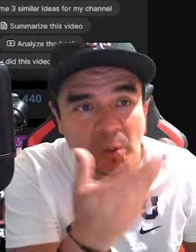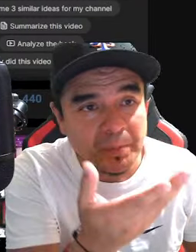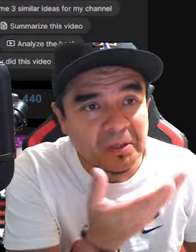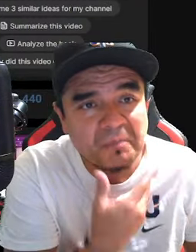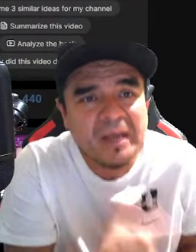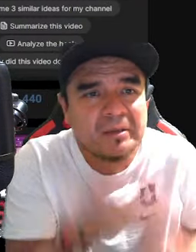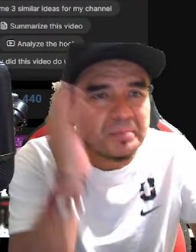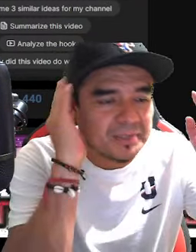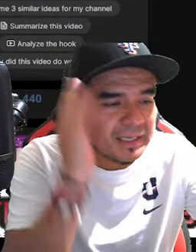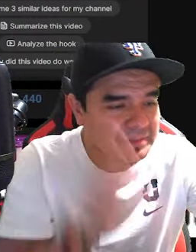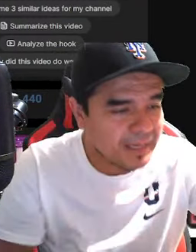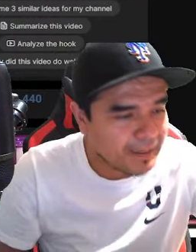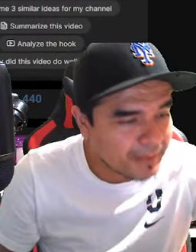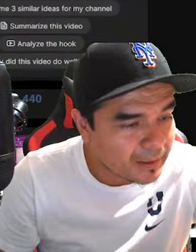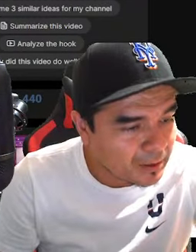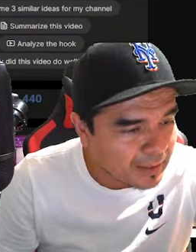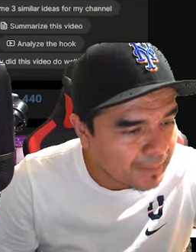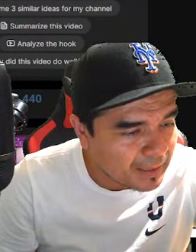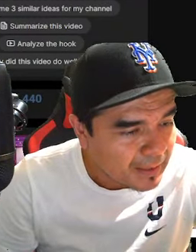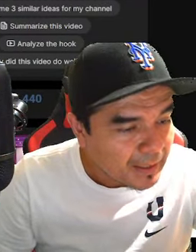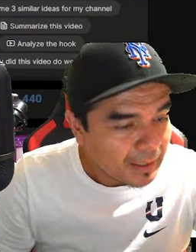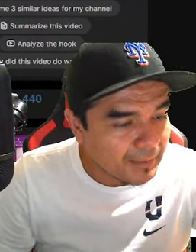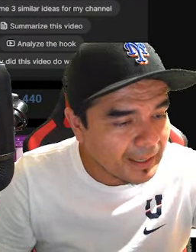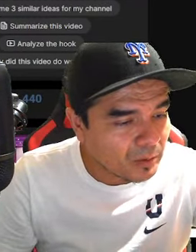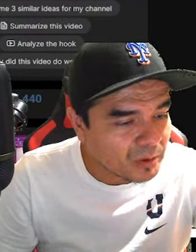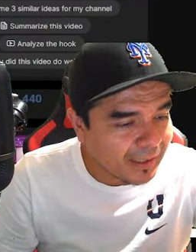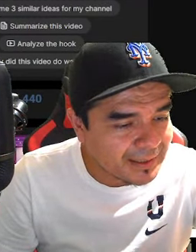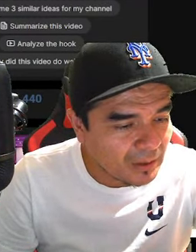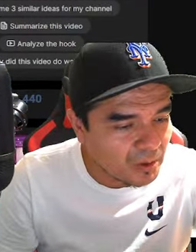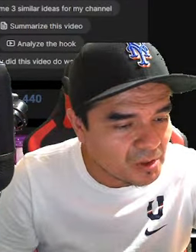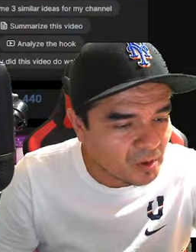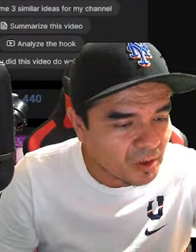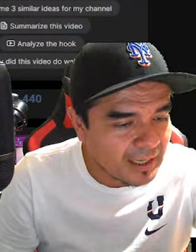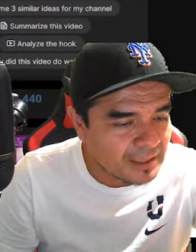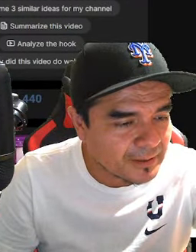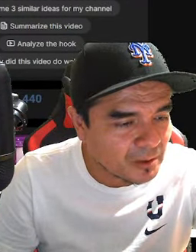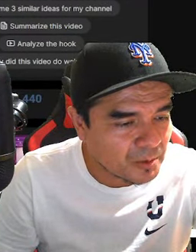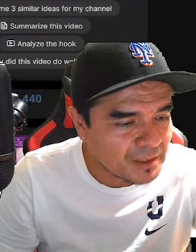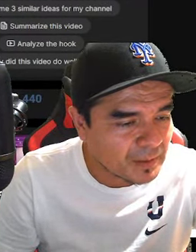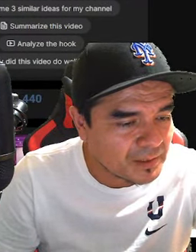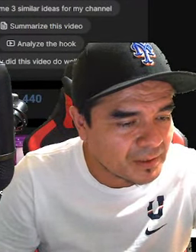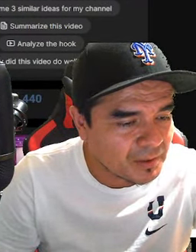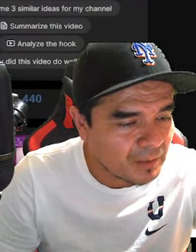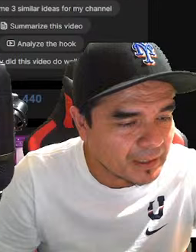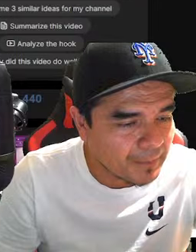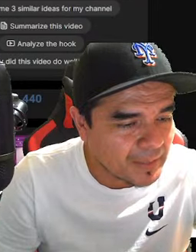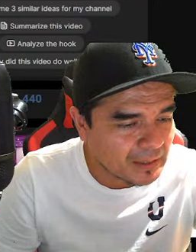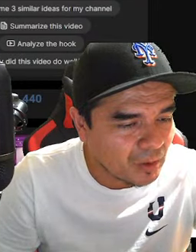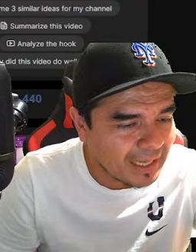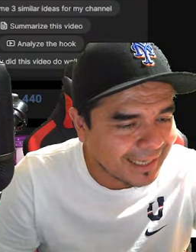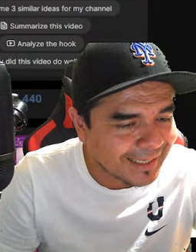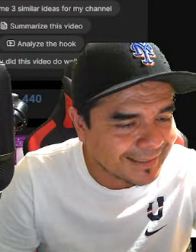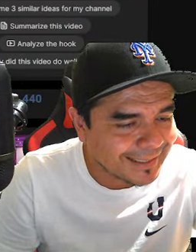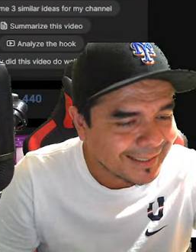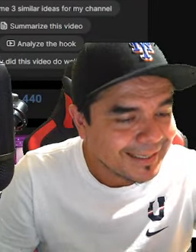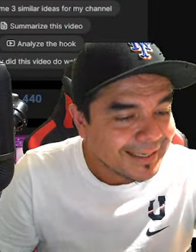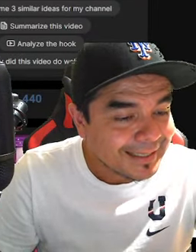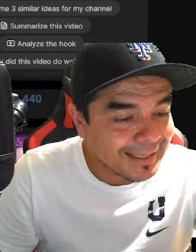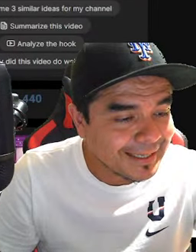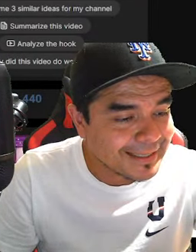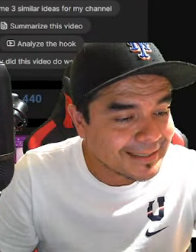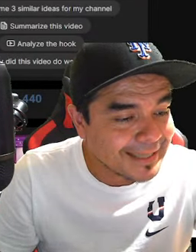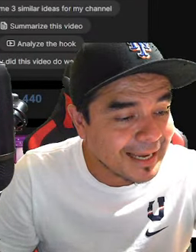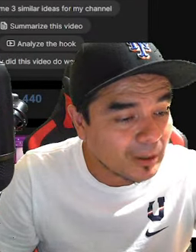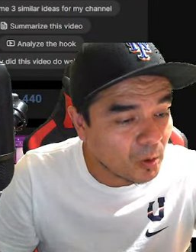de no leer su opinión, bueno, pues que les vaya bien, ¿no? También. Evelia Gutiérrez, saludos cordiales. Víctor, muchas bendiciones igualmente para toda la gente